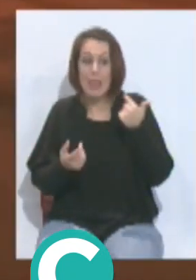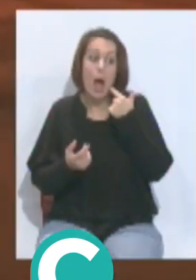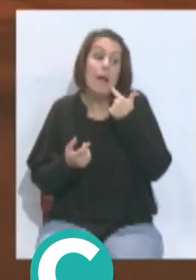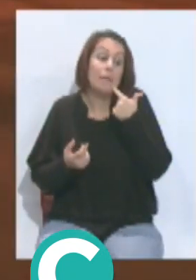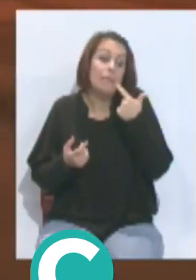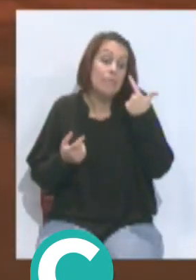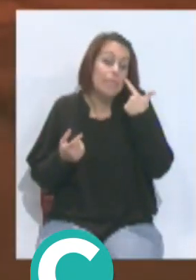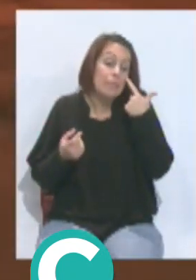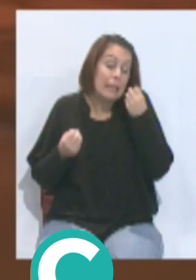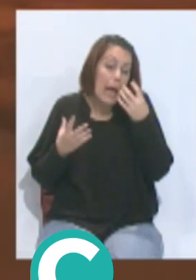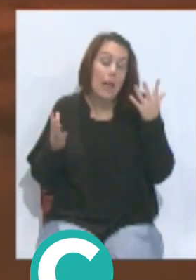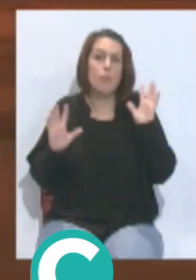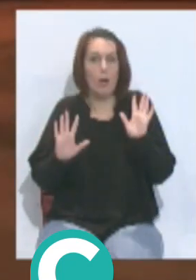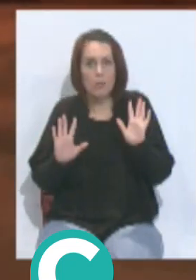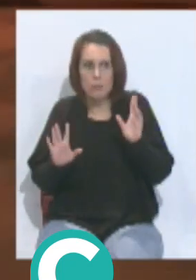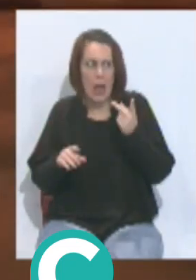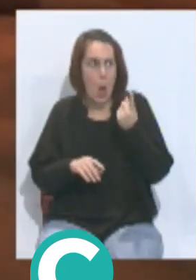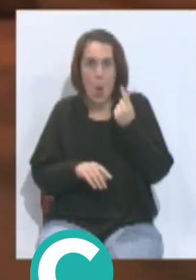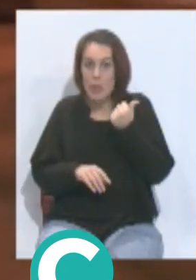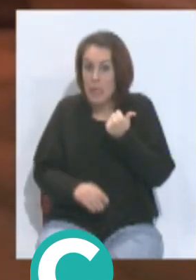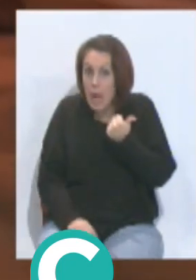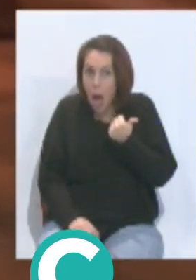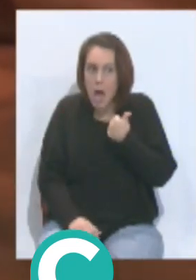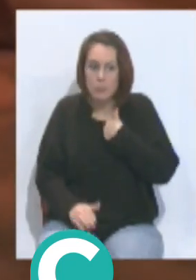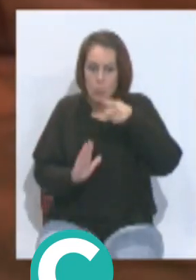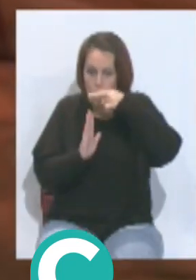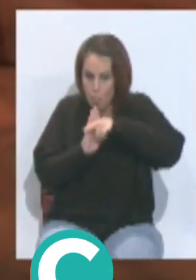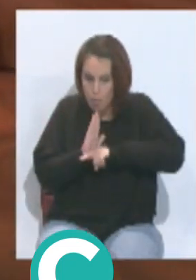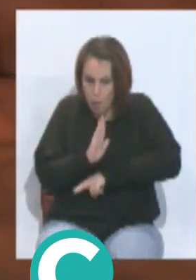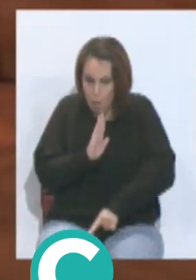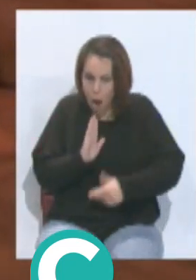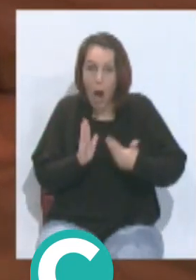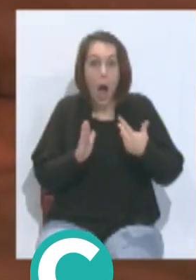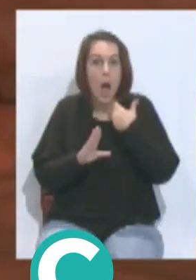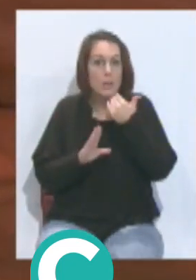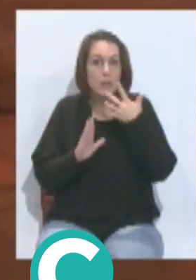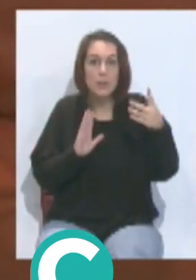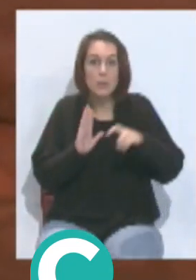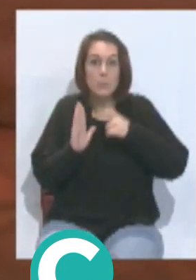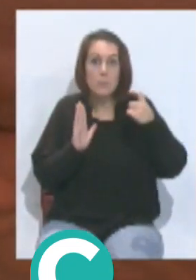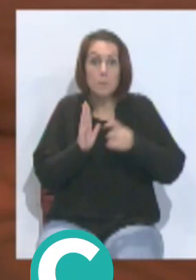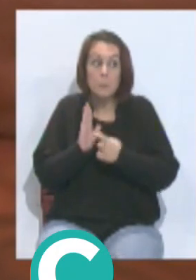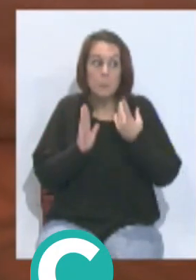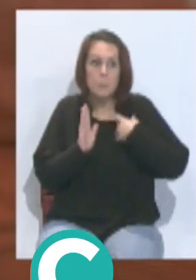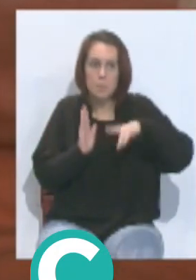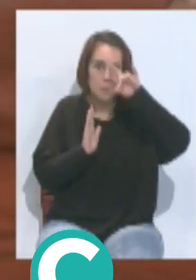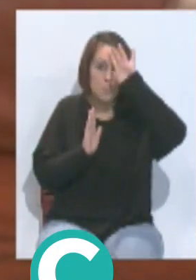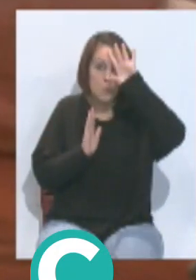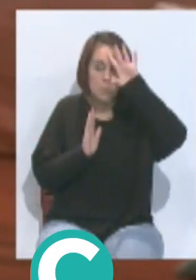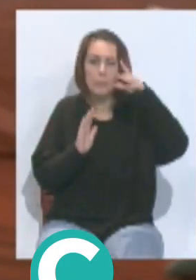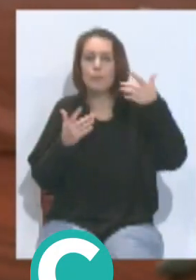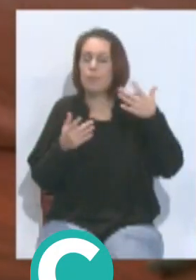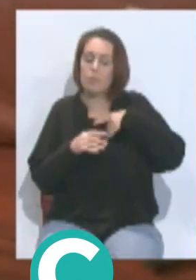tal, a ver cómo funciona. Pero pues ya te digo, en 24 horas casi se completó todo y estamos un poquito asombrados y por